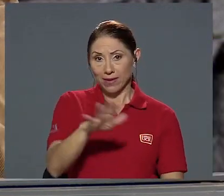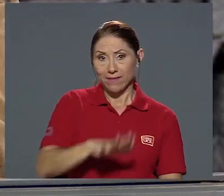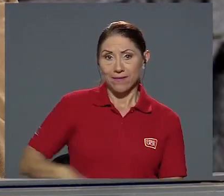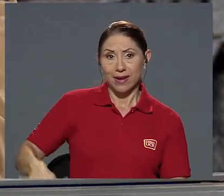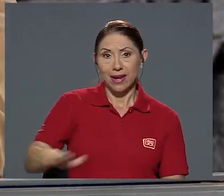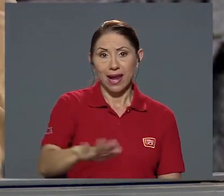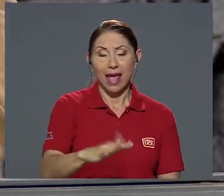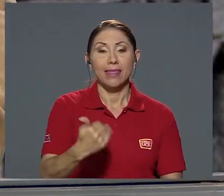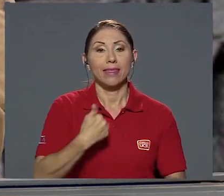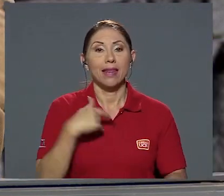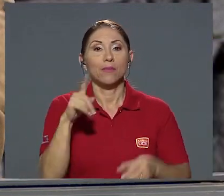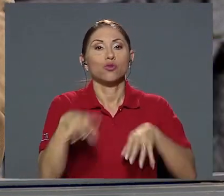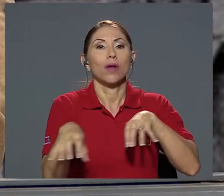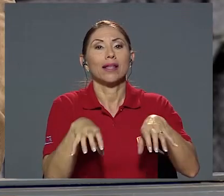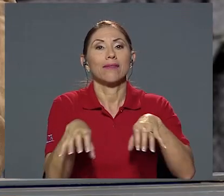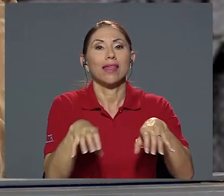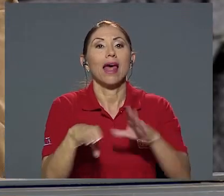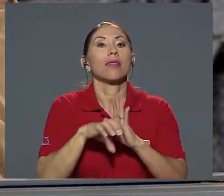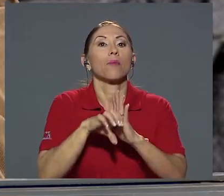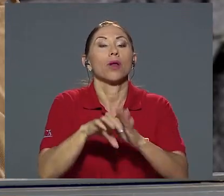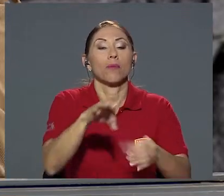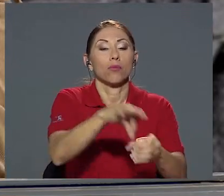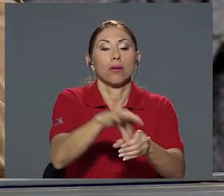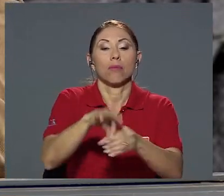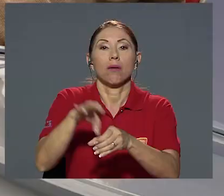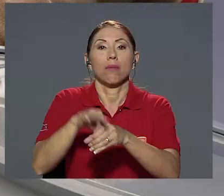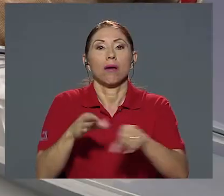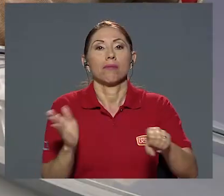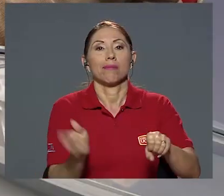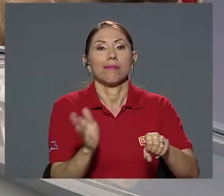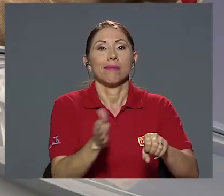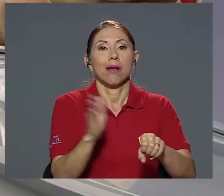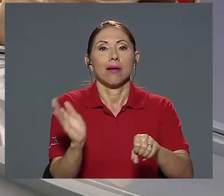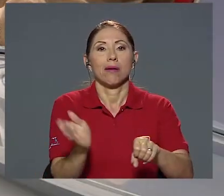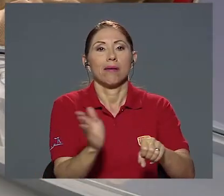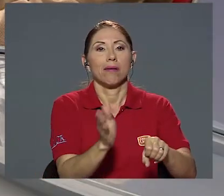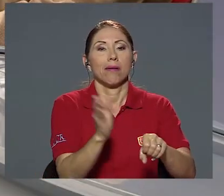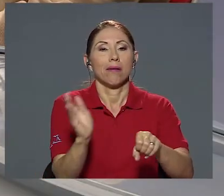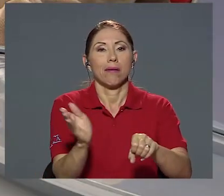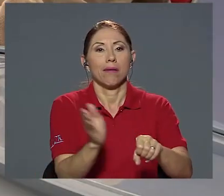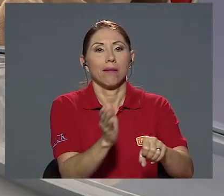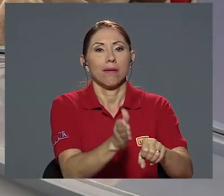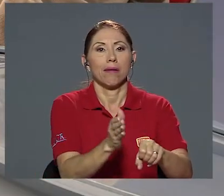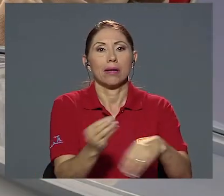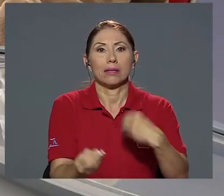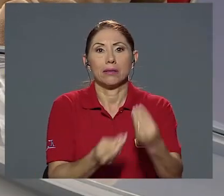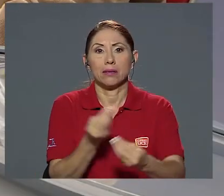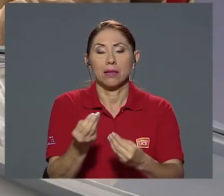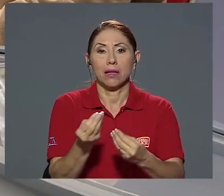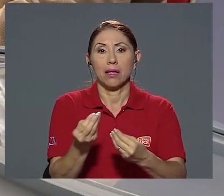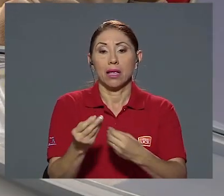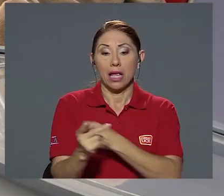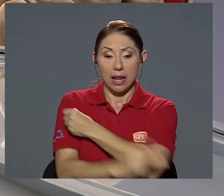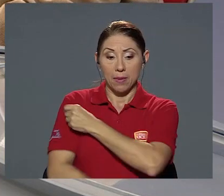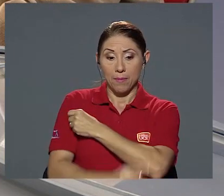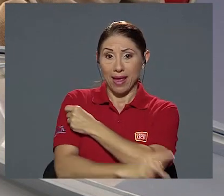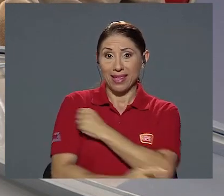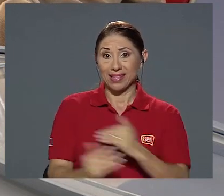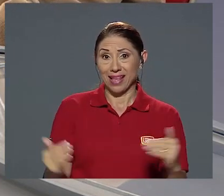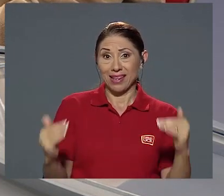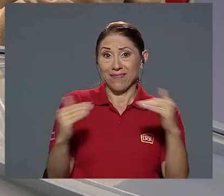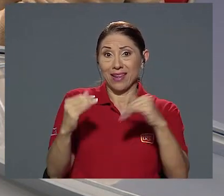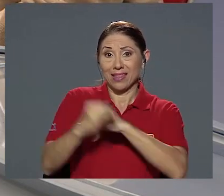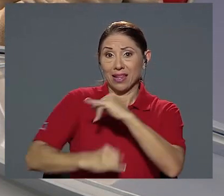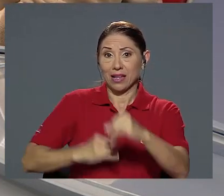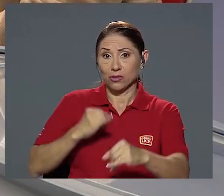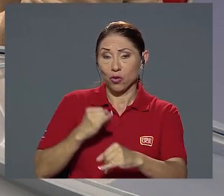tenemos una actividad como la actividad piñera que coloca al país, ¿verdad? En el ámbito del mercado internacional,